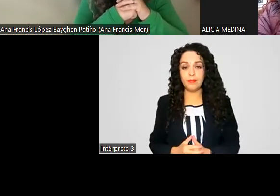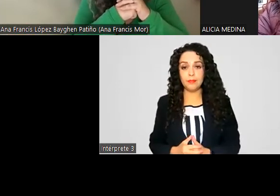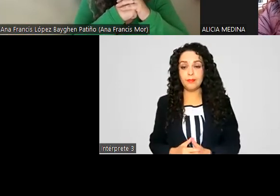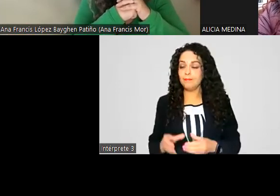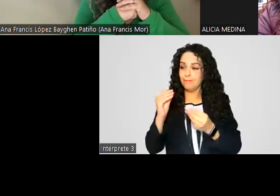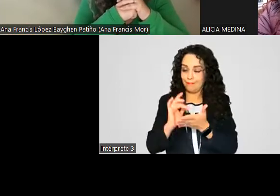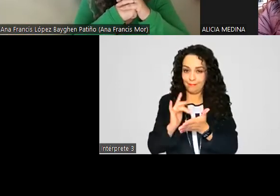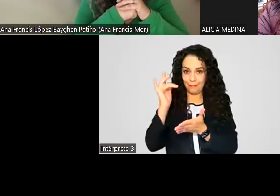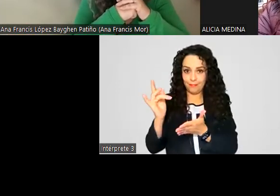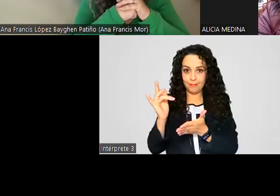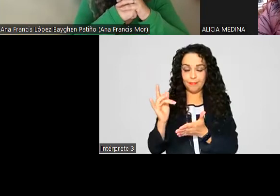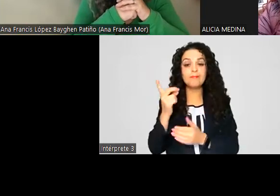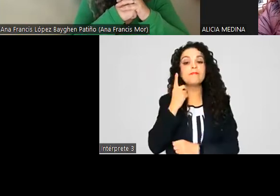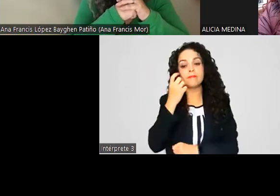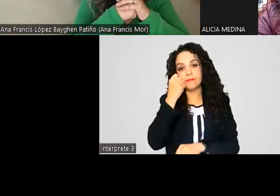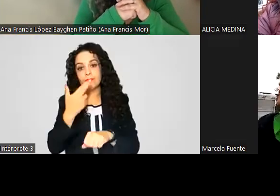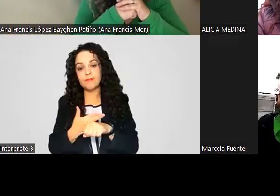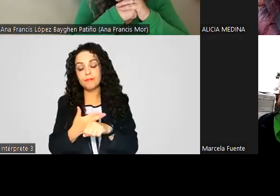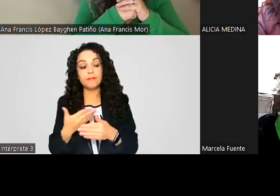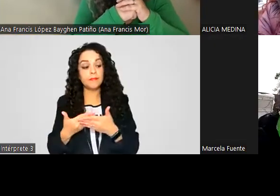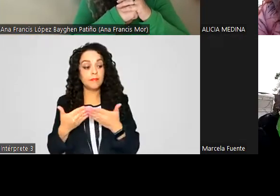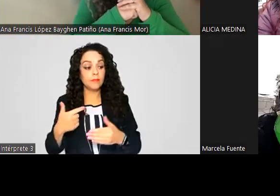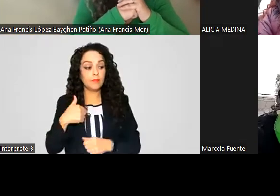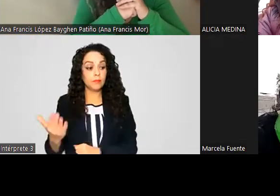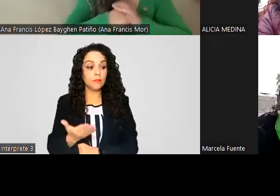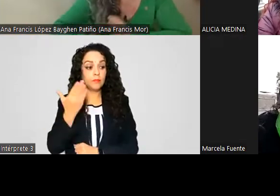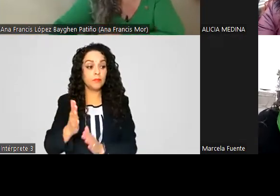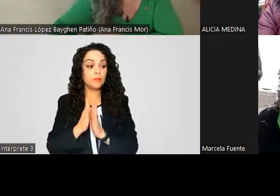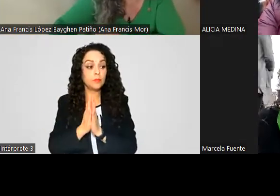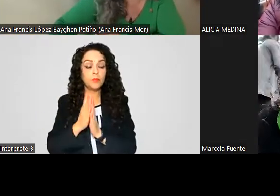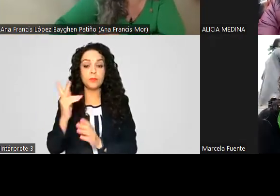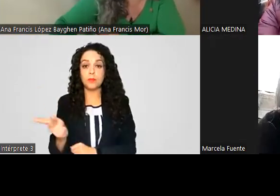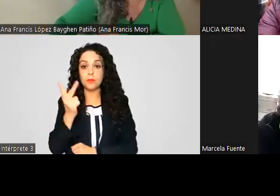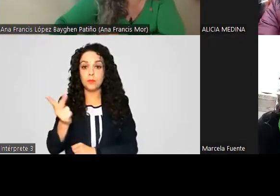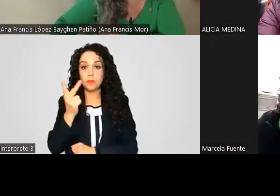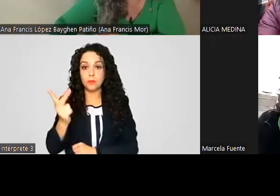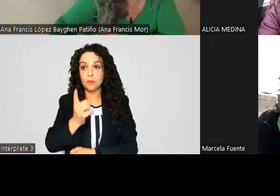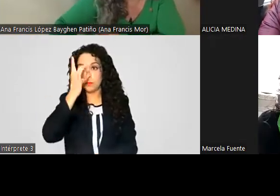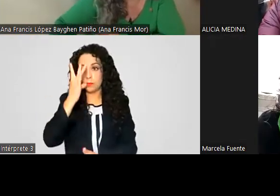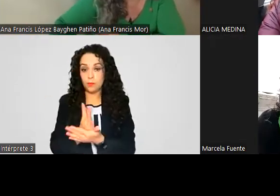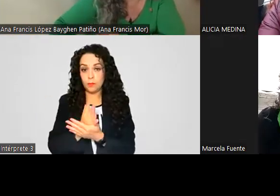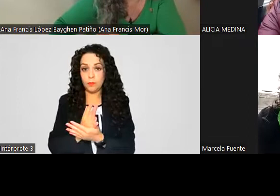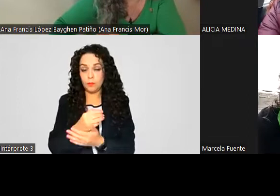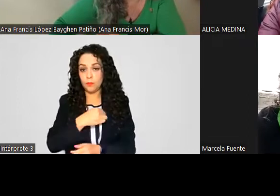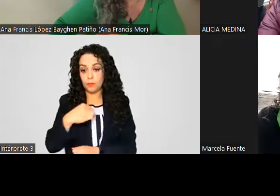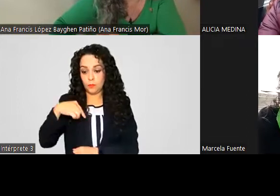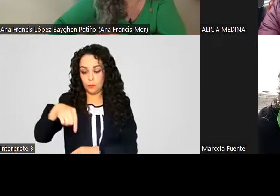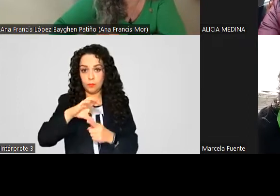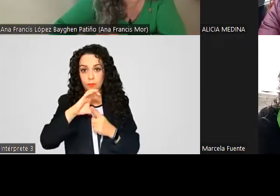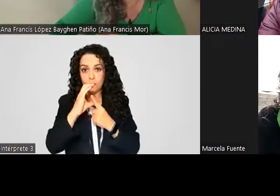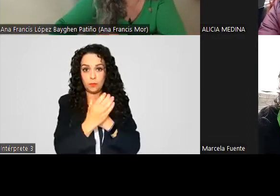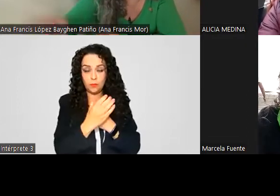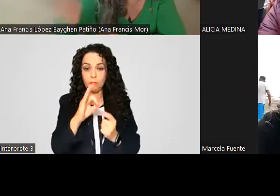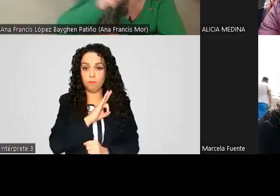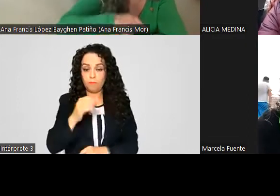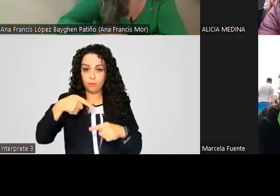Muchísimas gracias, diputada secretaria. Le solicito, por favor, consulten un solo acto a las integrantes de esta comisión si es de dispensarse la lectura